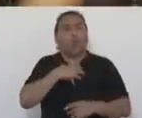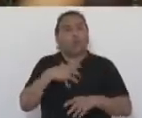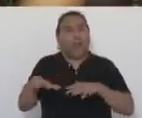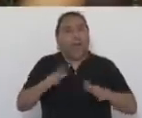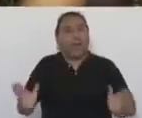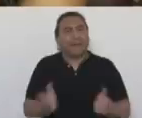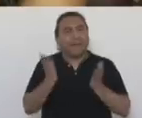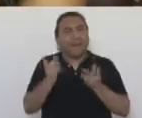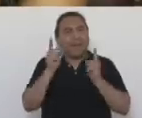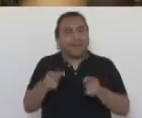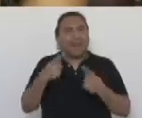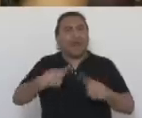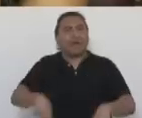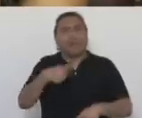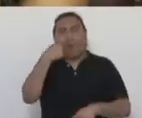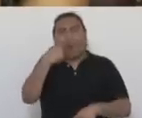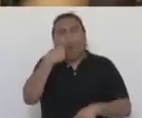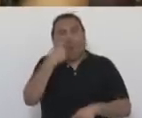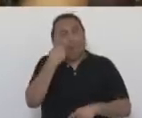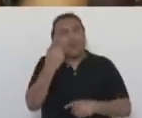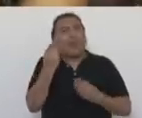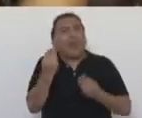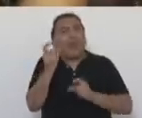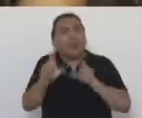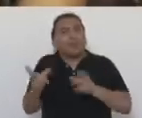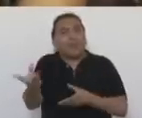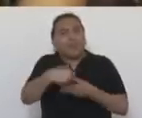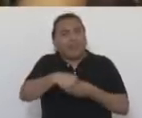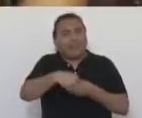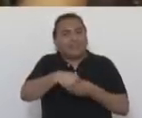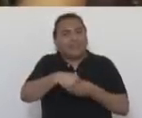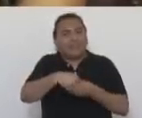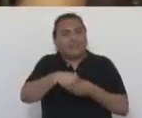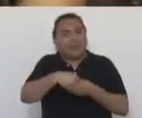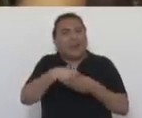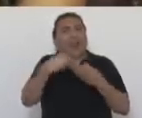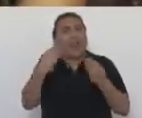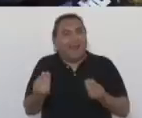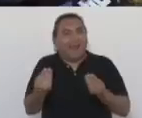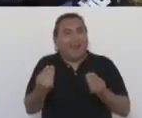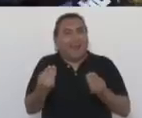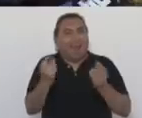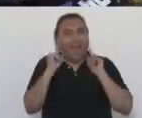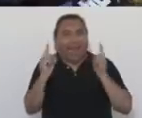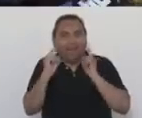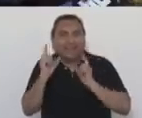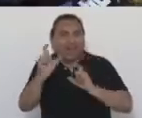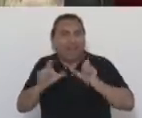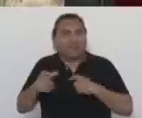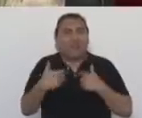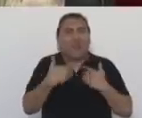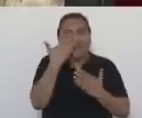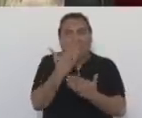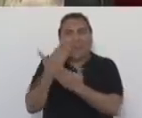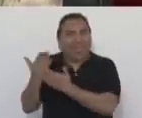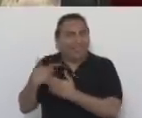y de generosa curiosidad en la que los participantes se abren a escuchar a la persona que tienen enfrente. Ese es, para